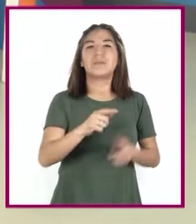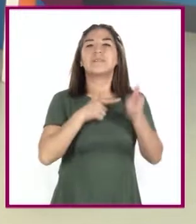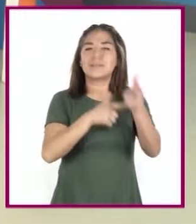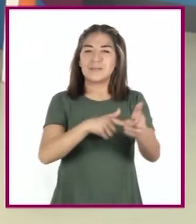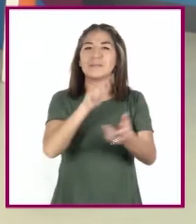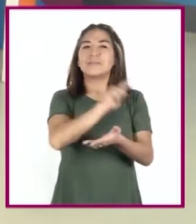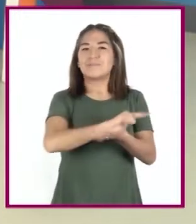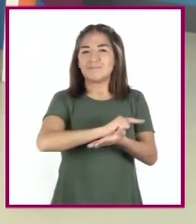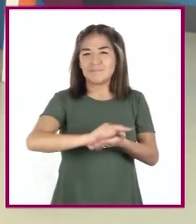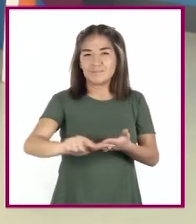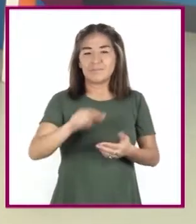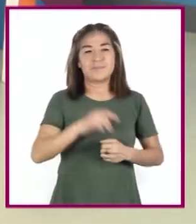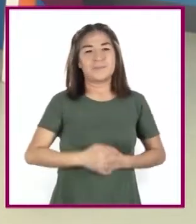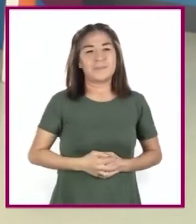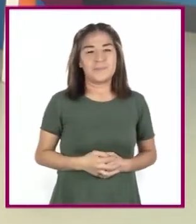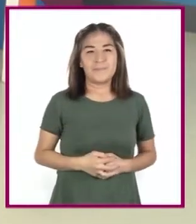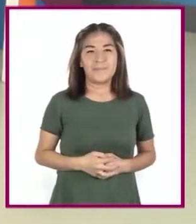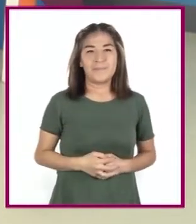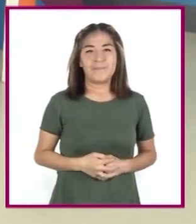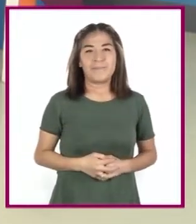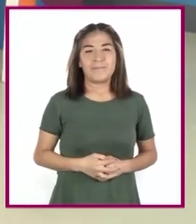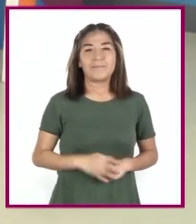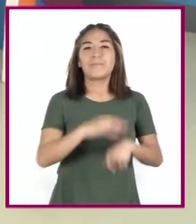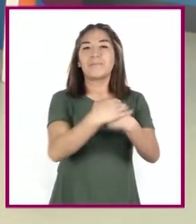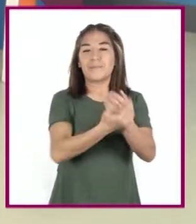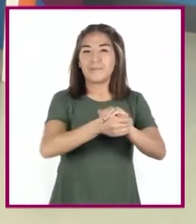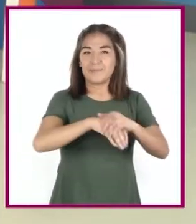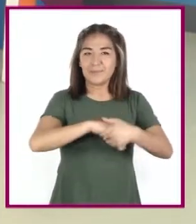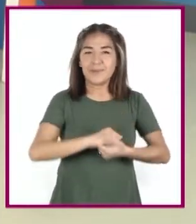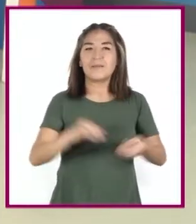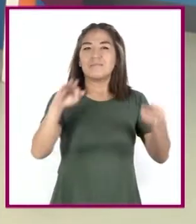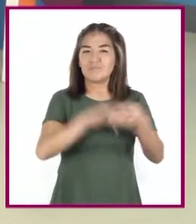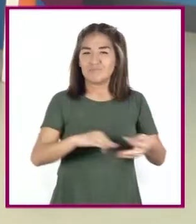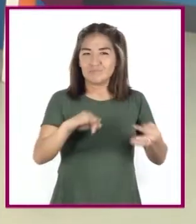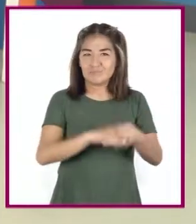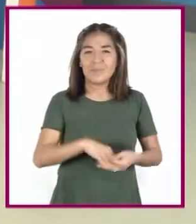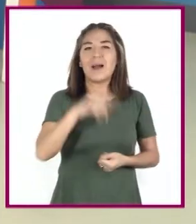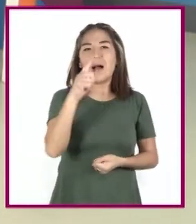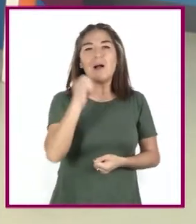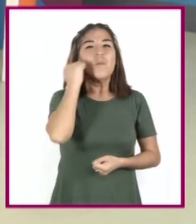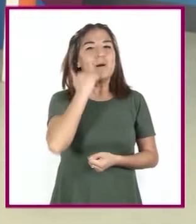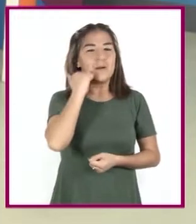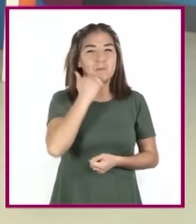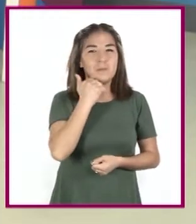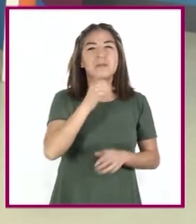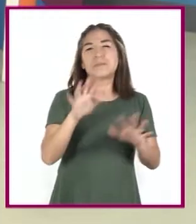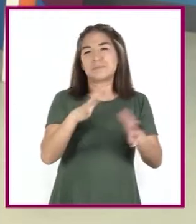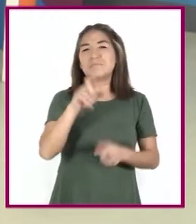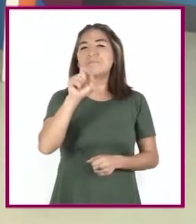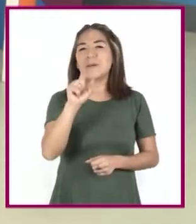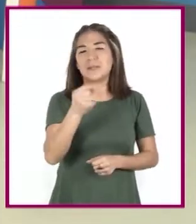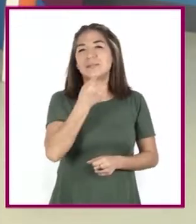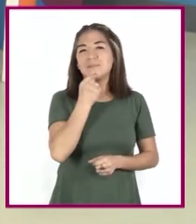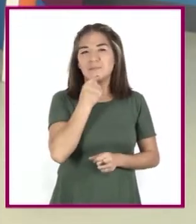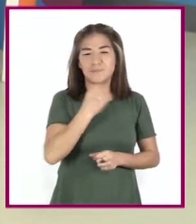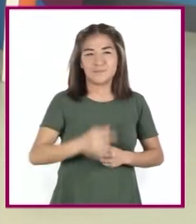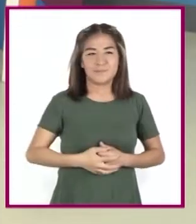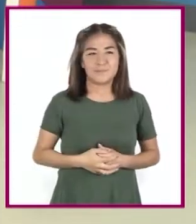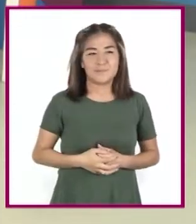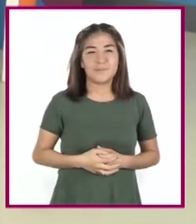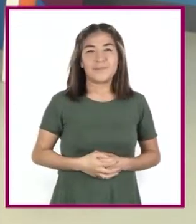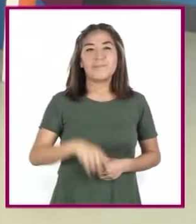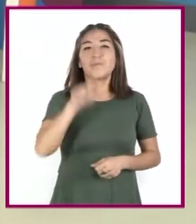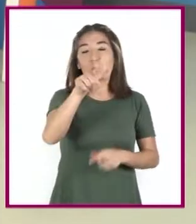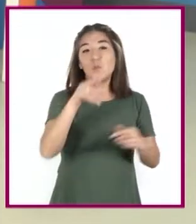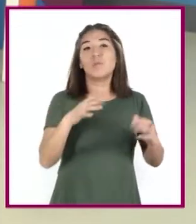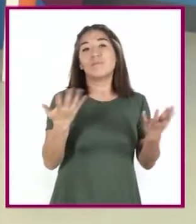práctica las siguientes medidas sanitarias. Lávense constantemente las manos con agua y jabón, al menos durante 20 segundos.